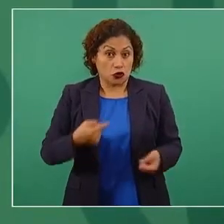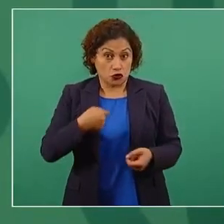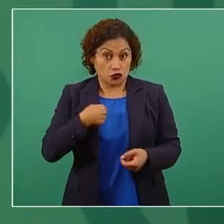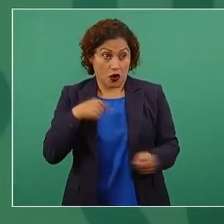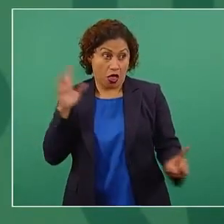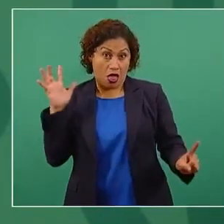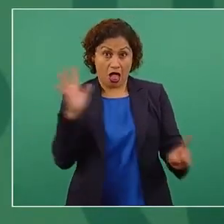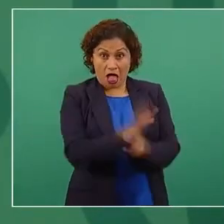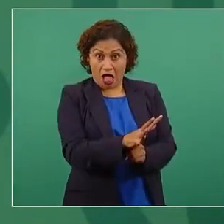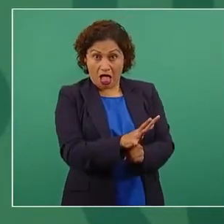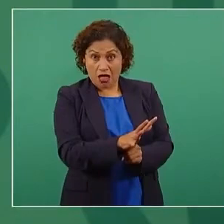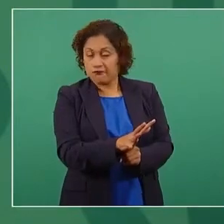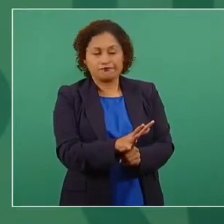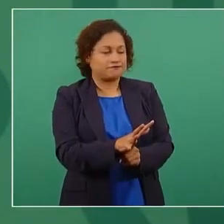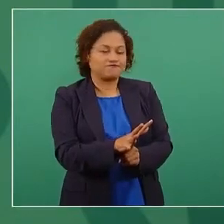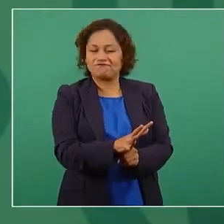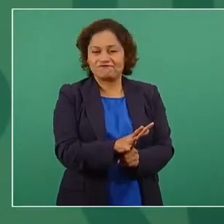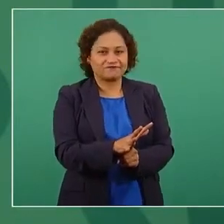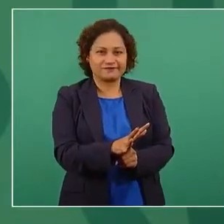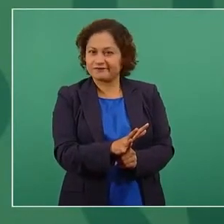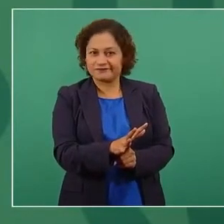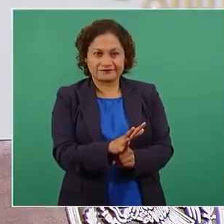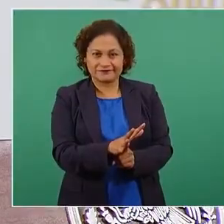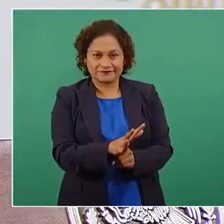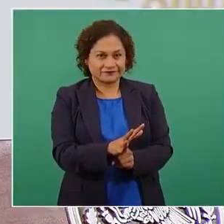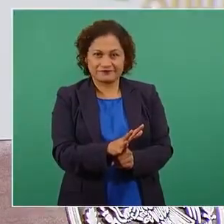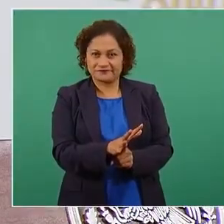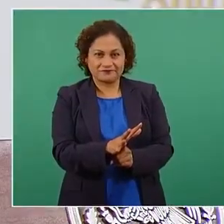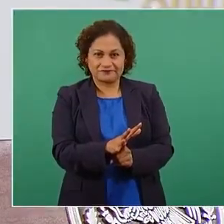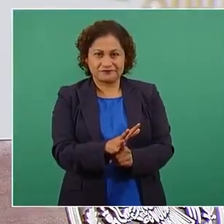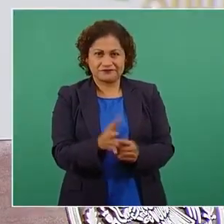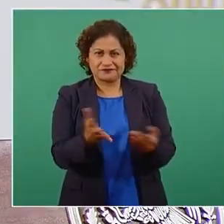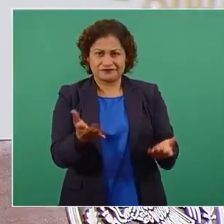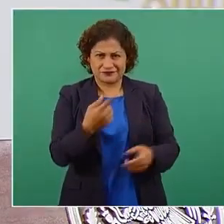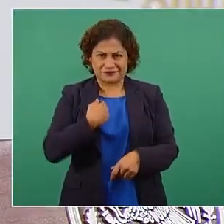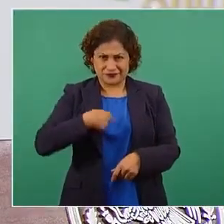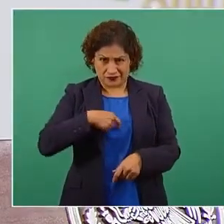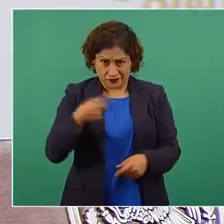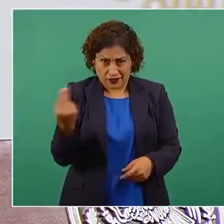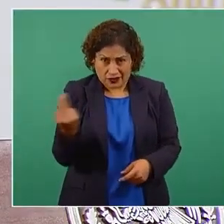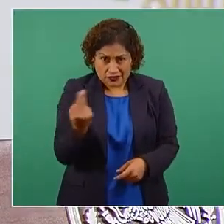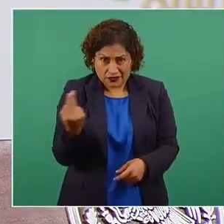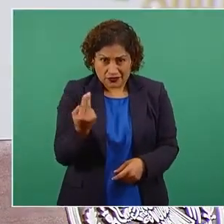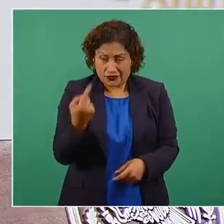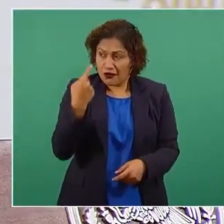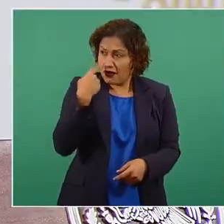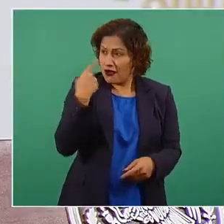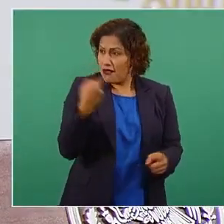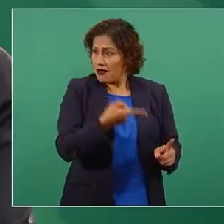perseguido por cuestiones políticas. No necesitamos de eso.